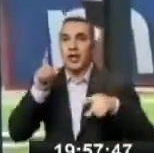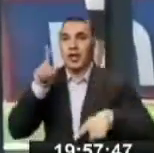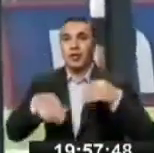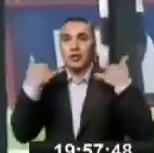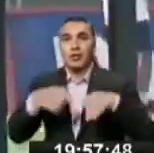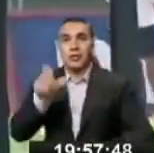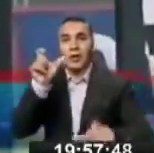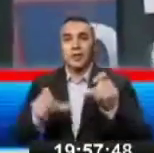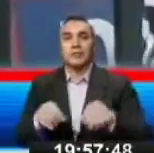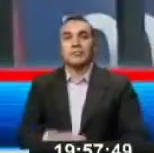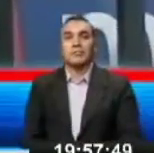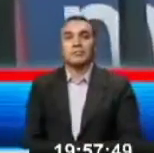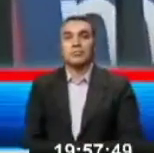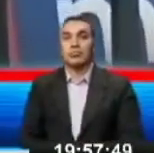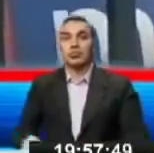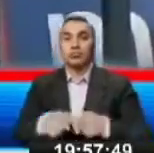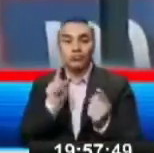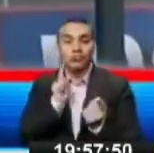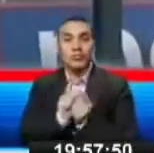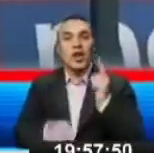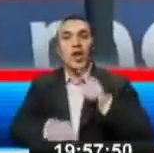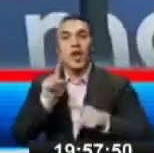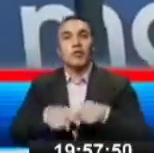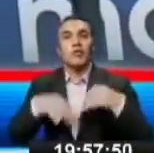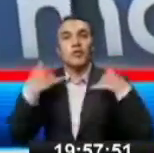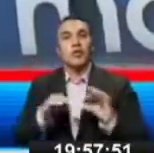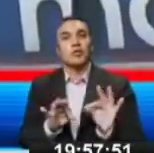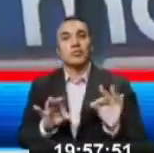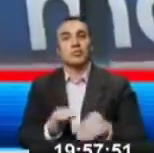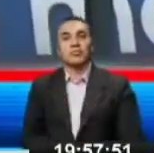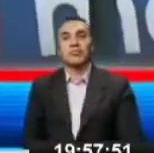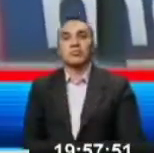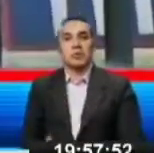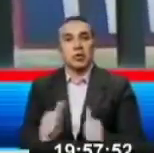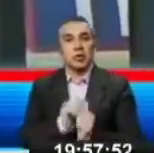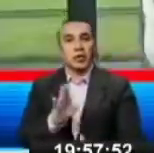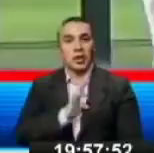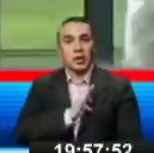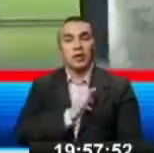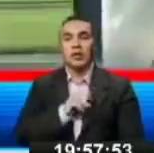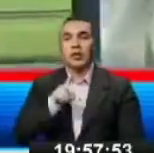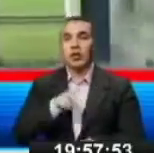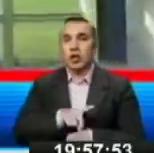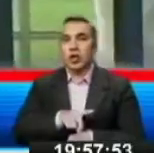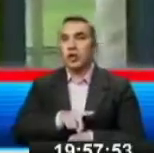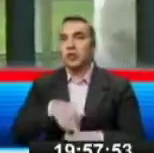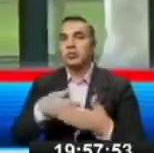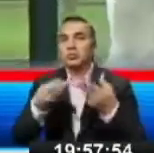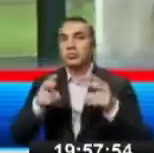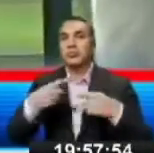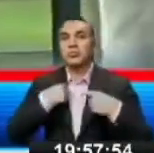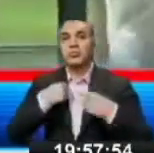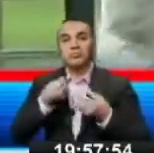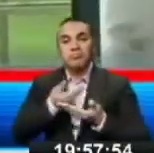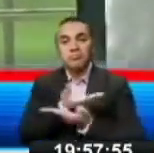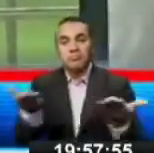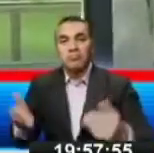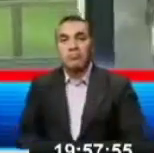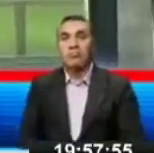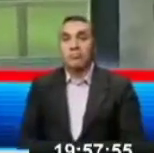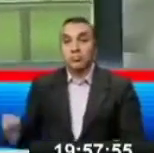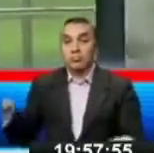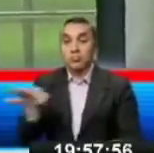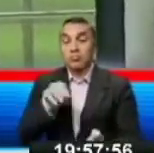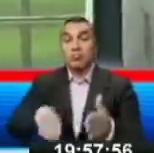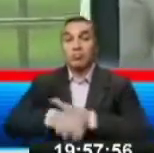algunos futbolistas del City al reencontrarse con sus compañeros de juego, con el cuerpo técnico médico y también los utileros.